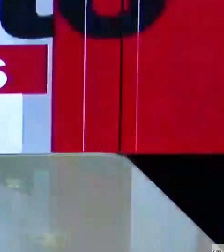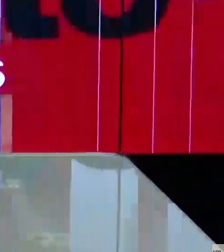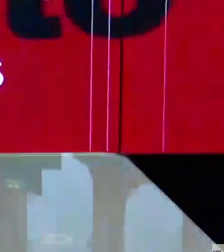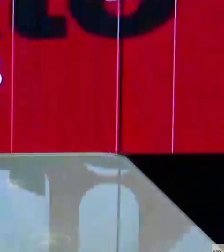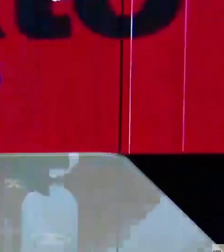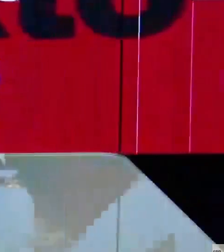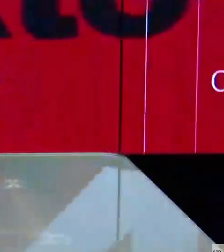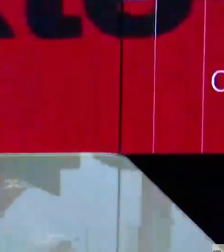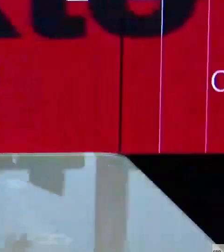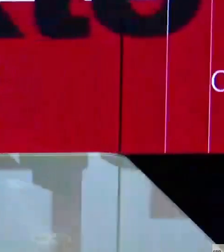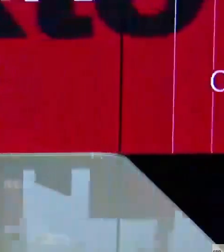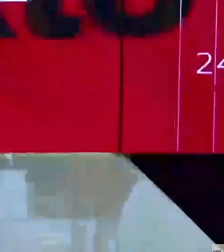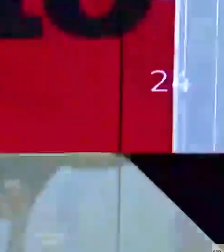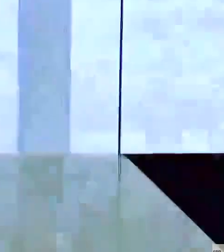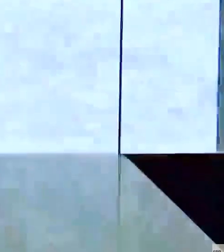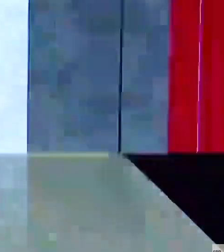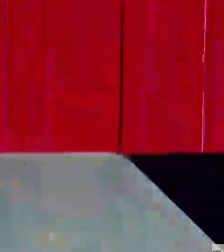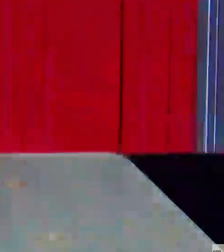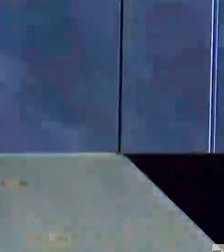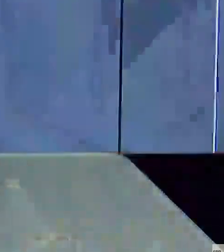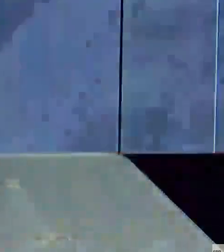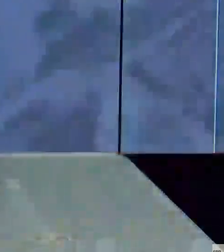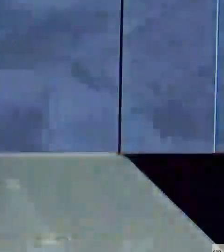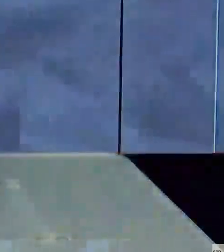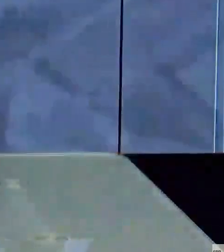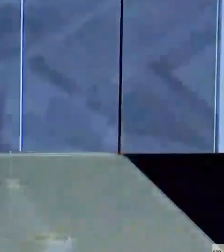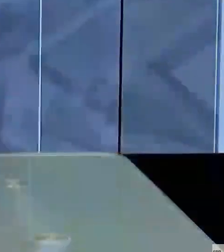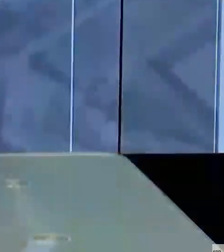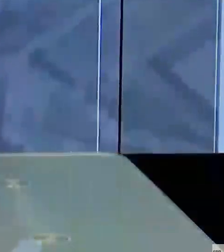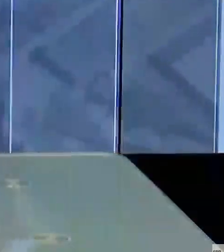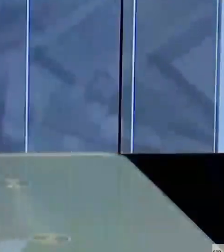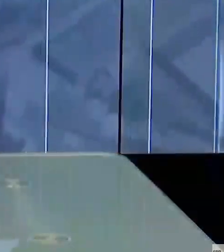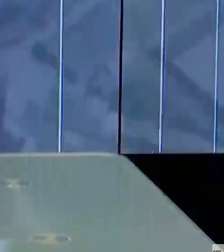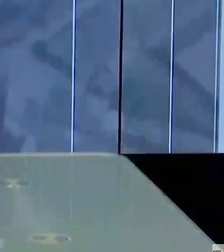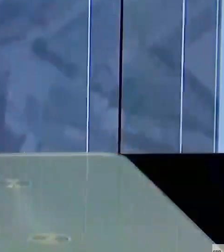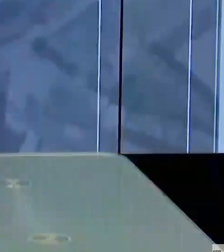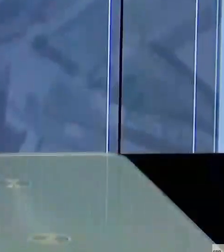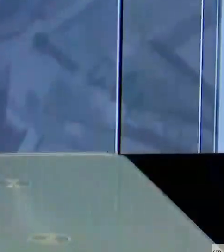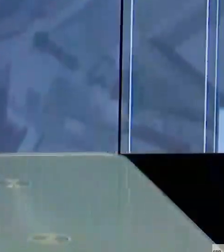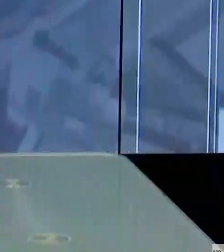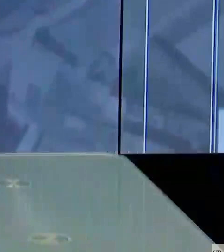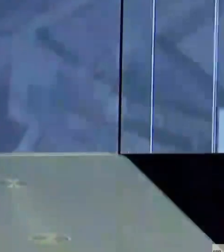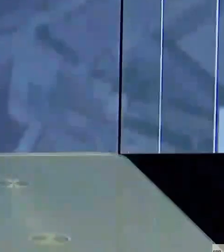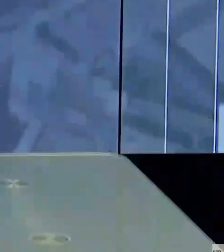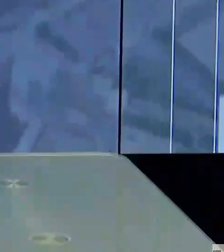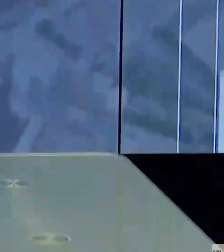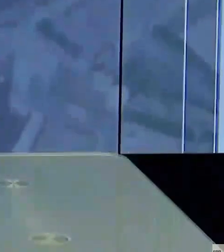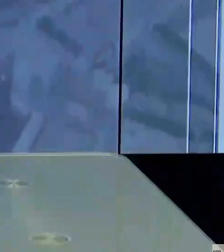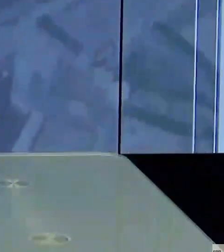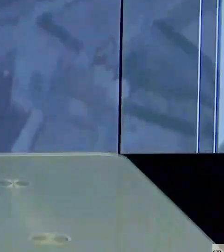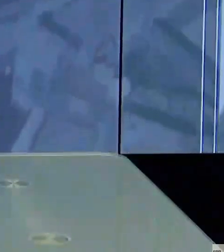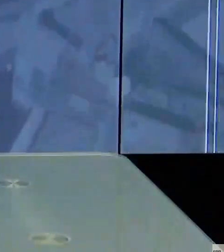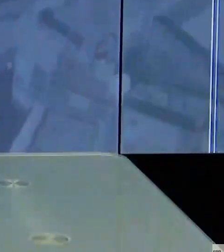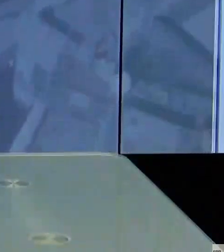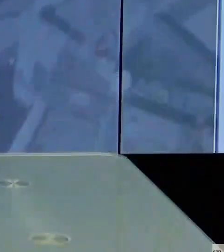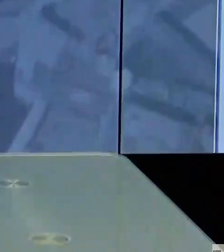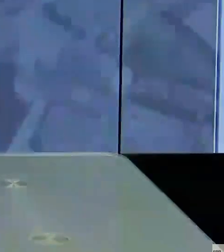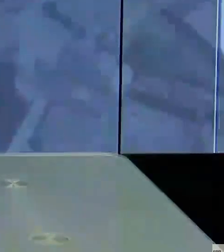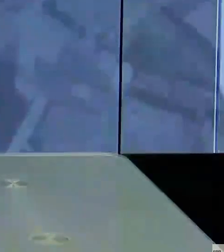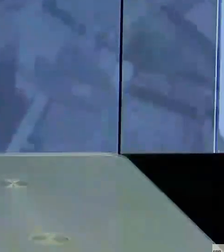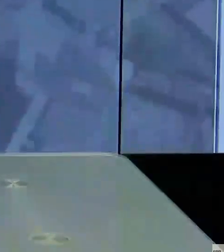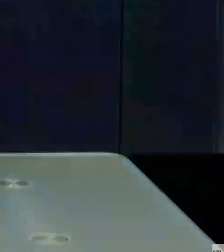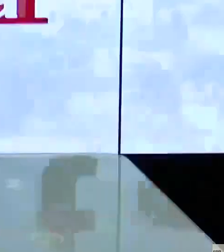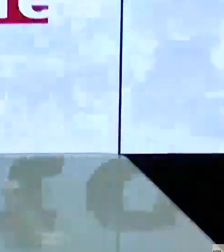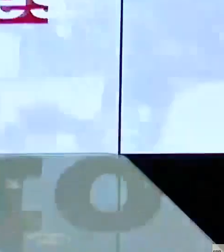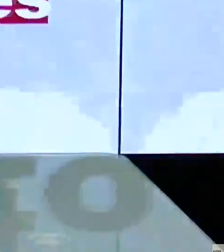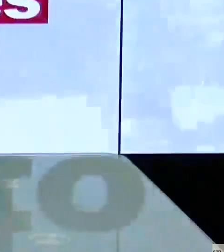El presidente criticó nuevamente a la Suprema Corte de Justicia y también al Congreso de Nuevo León e hizo un llamado a que no se olvidara que